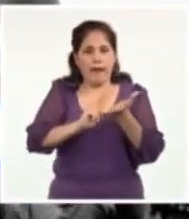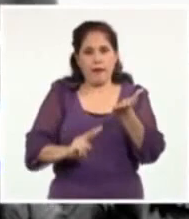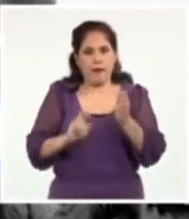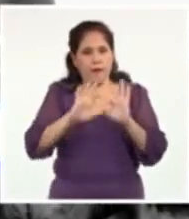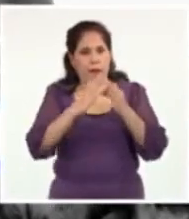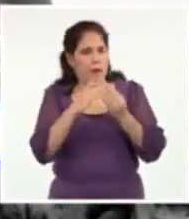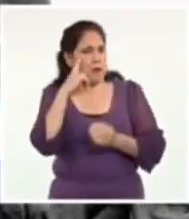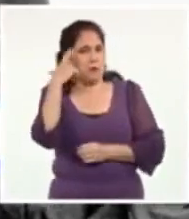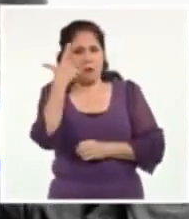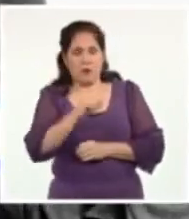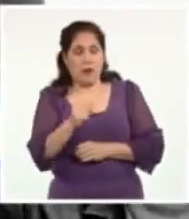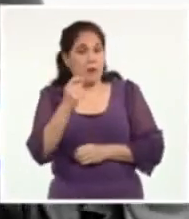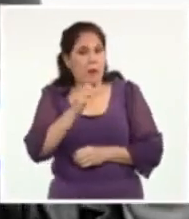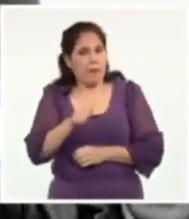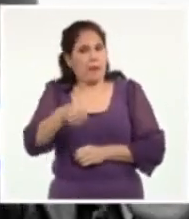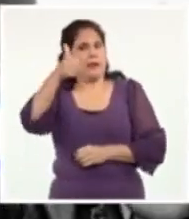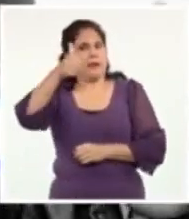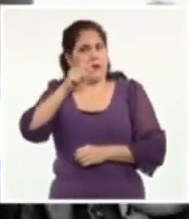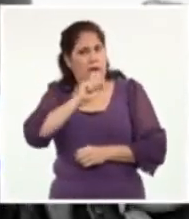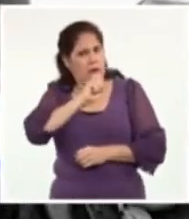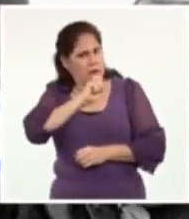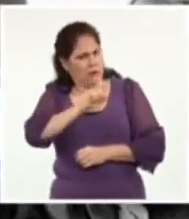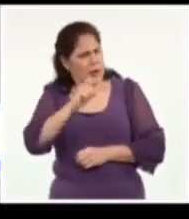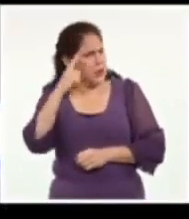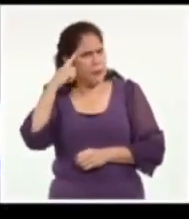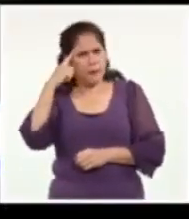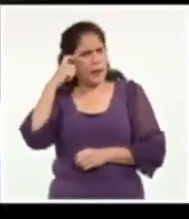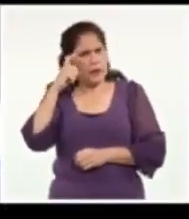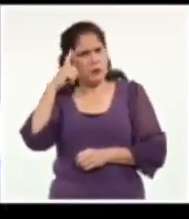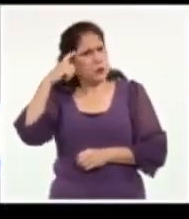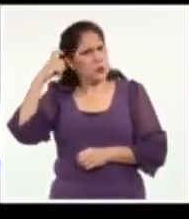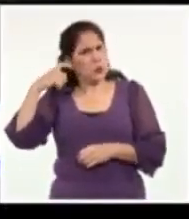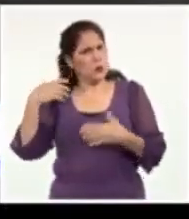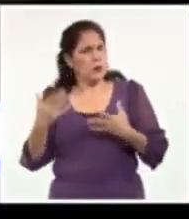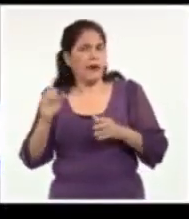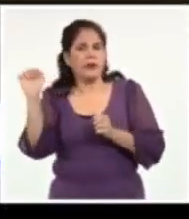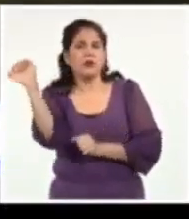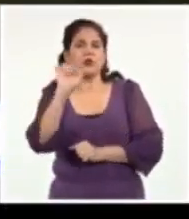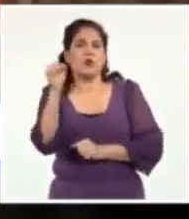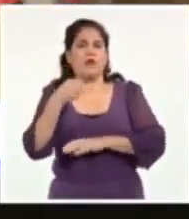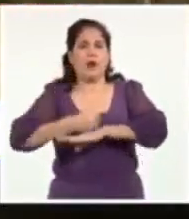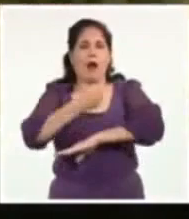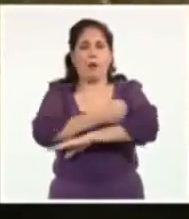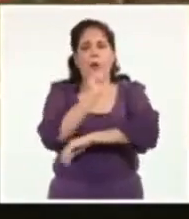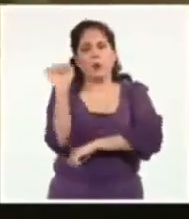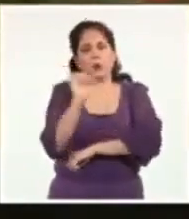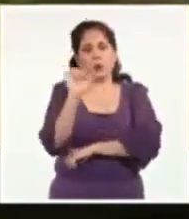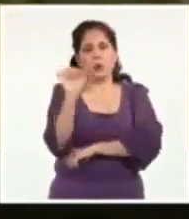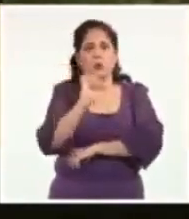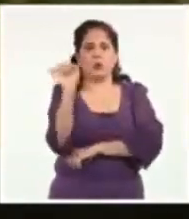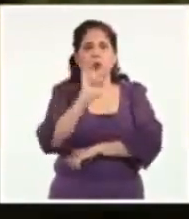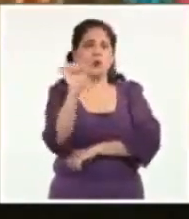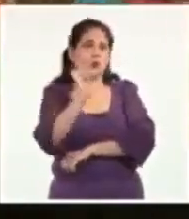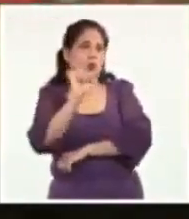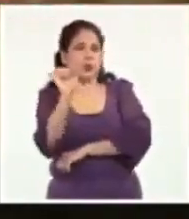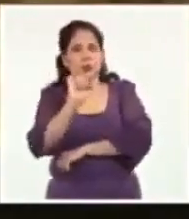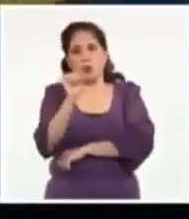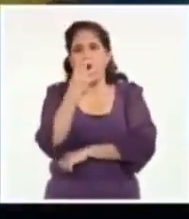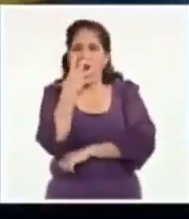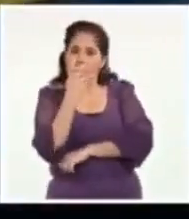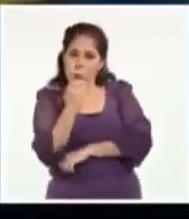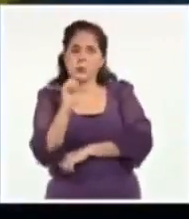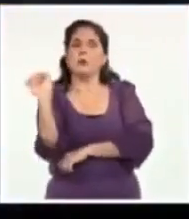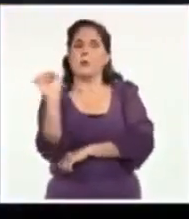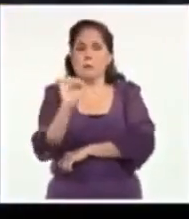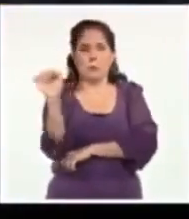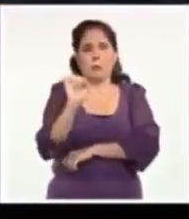convertirse en el presidente de ningún país conocido. Su sueño era ser chofer de camión. Ser chofer de un Pau de Arara como el que lo